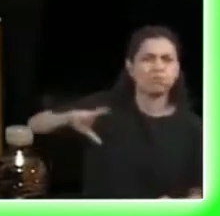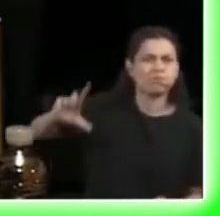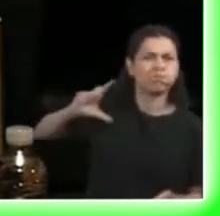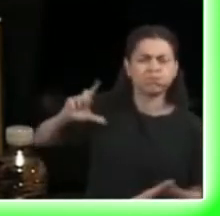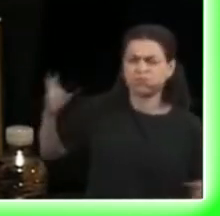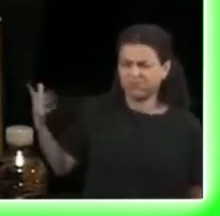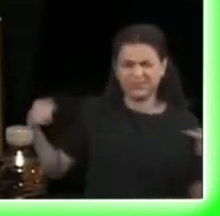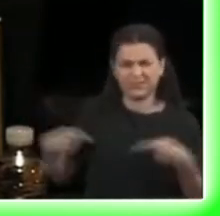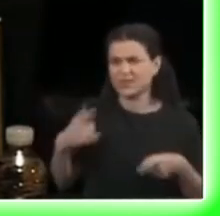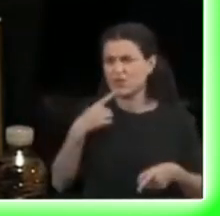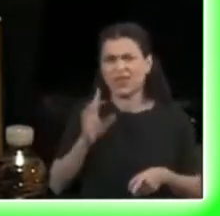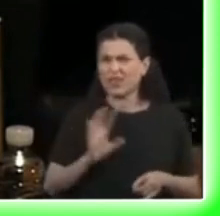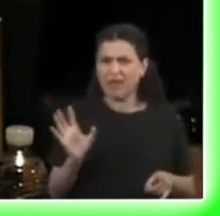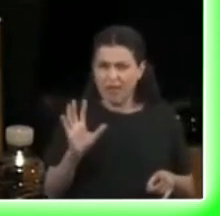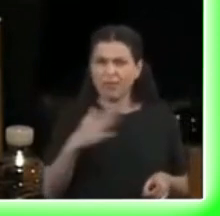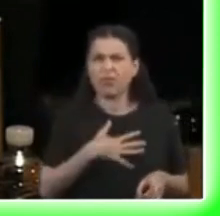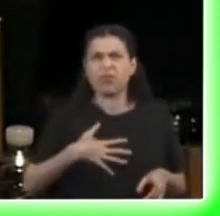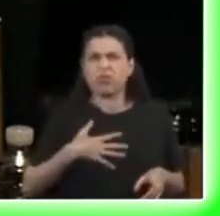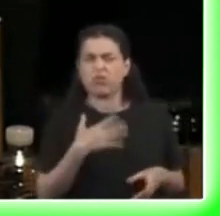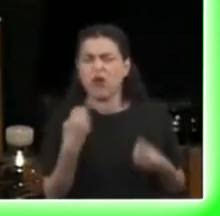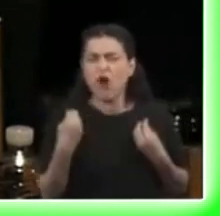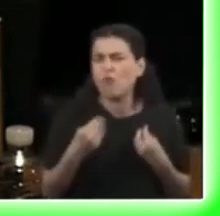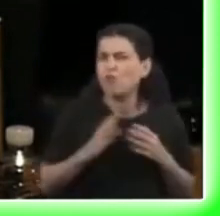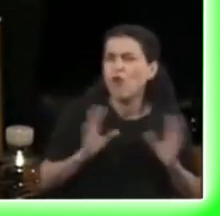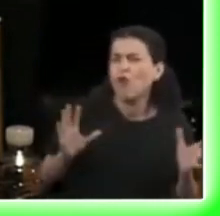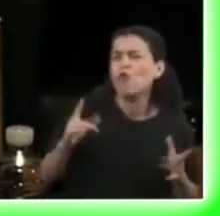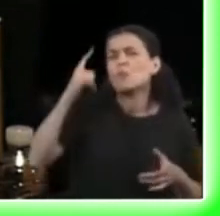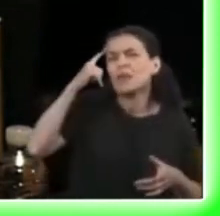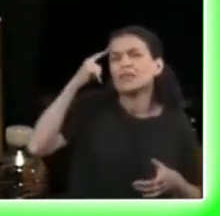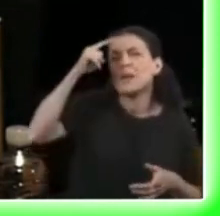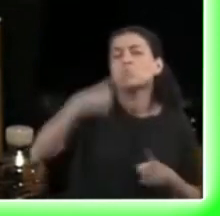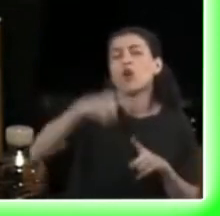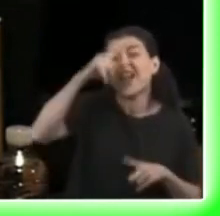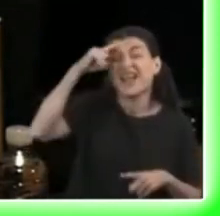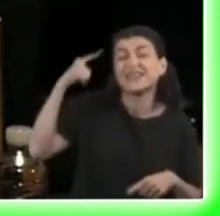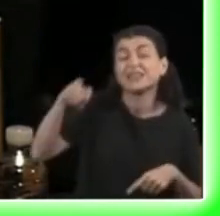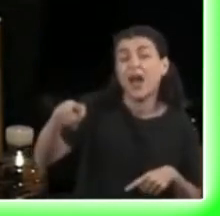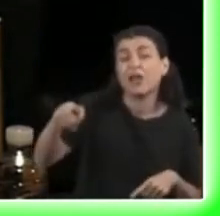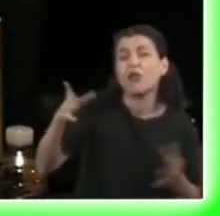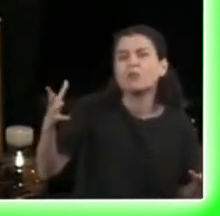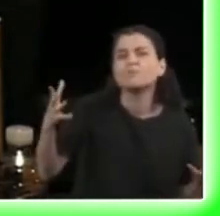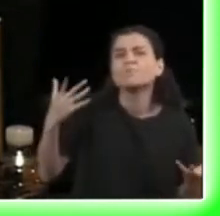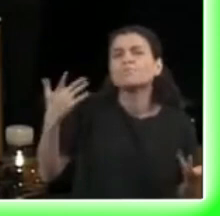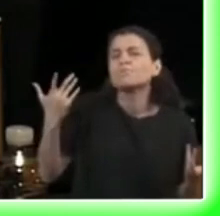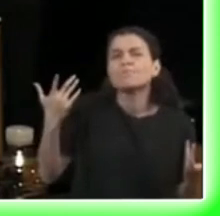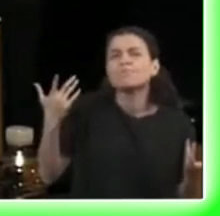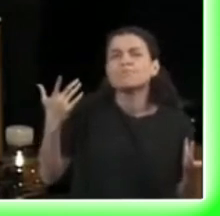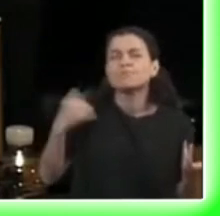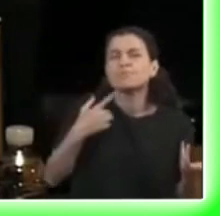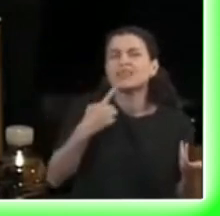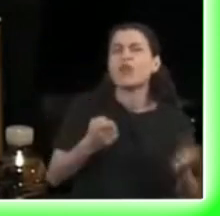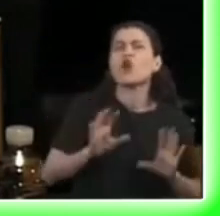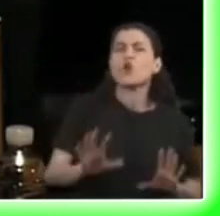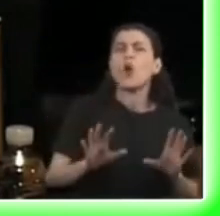Entonces, en ese sentido, me parece que hay que ver cuándo, digamos,